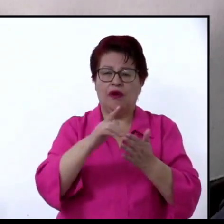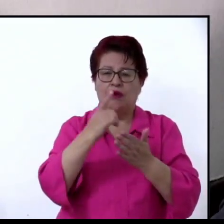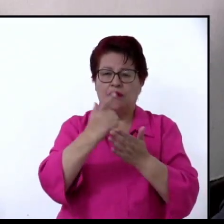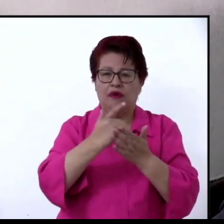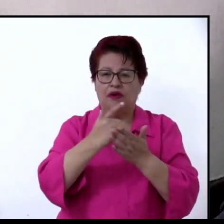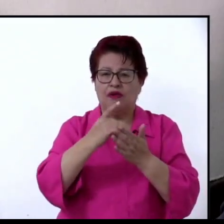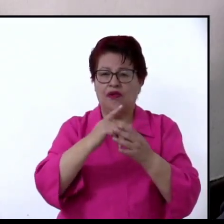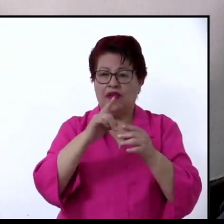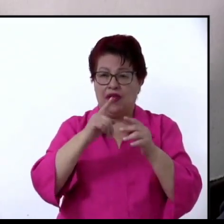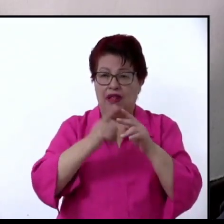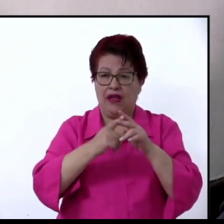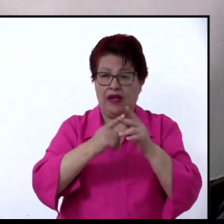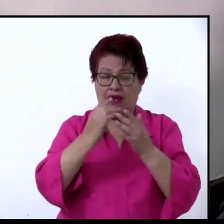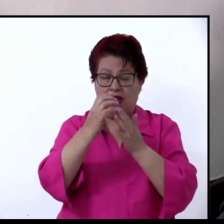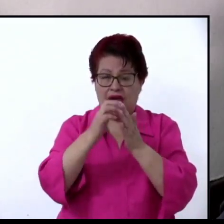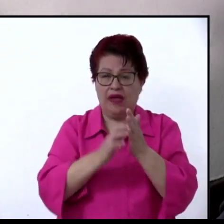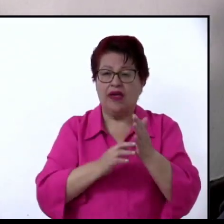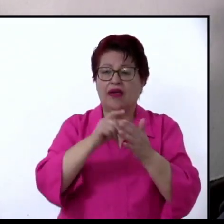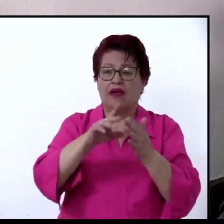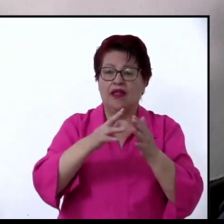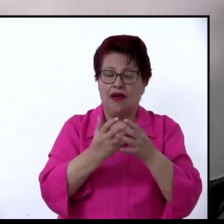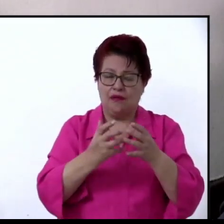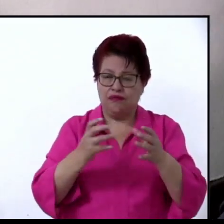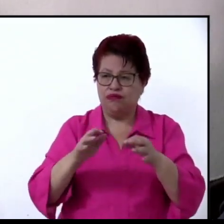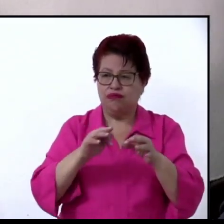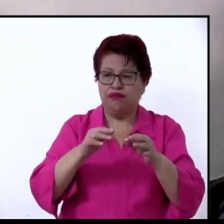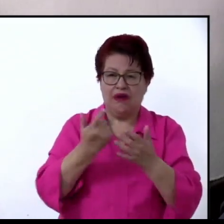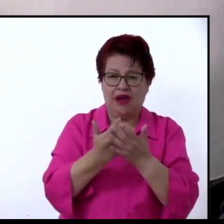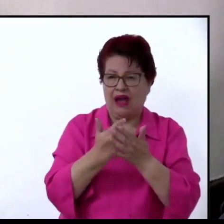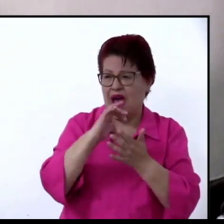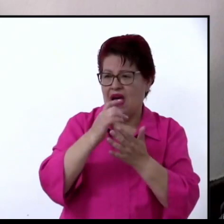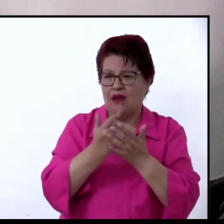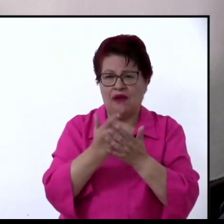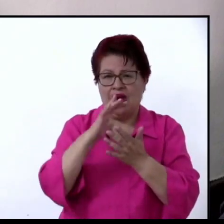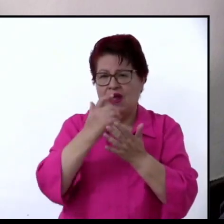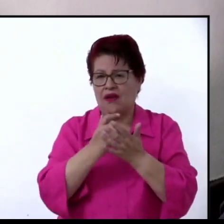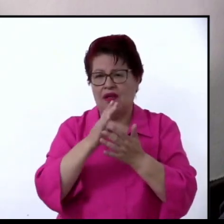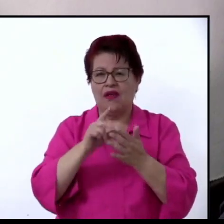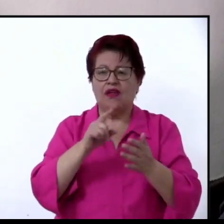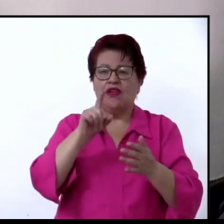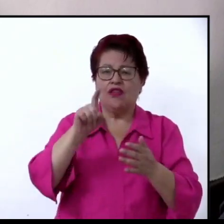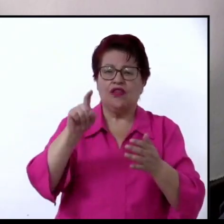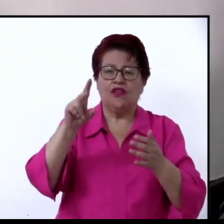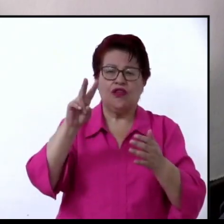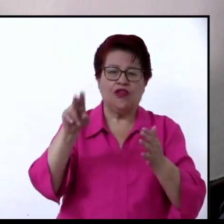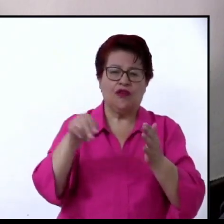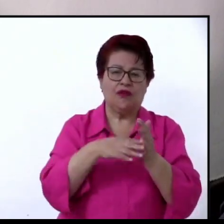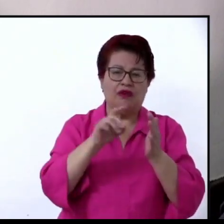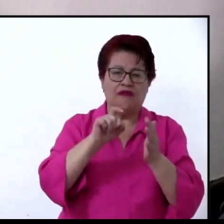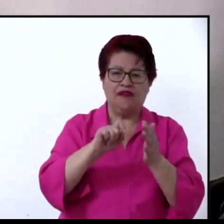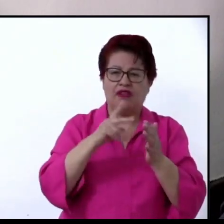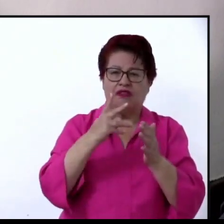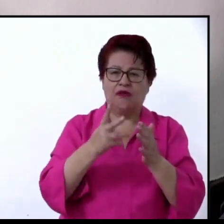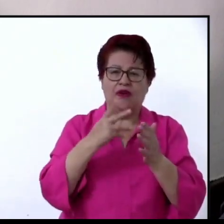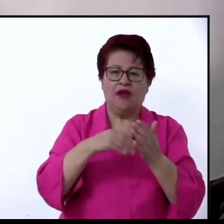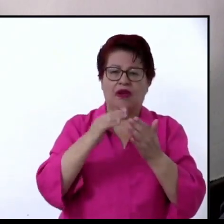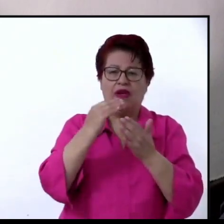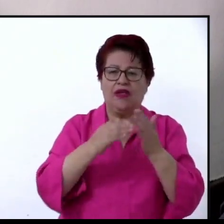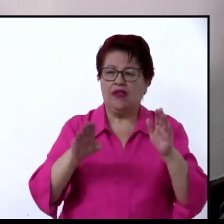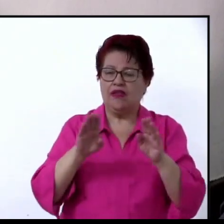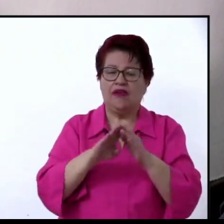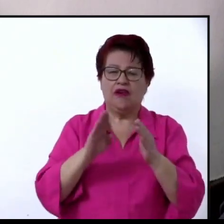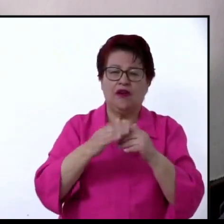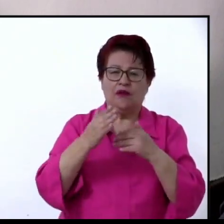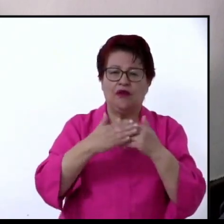que si le descontamos la inflación de este año y el 2024, al cierre del próximo año el salario mínimo